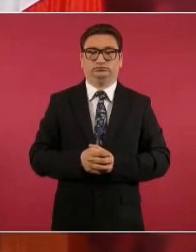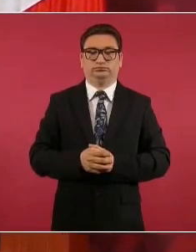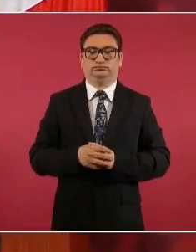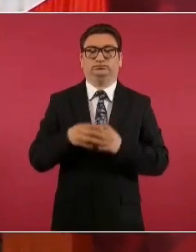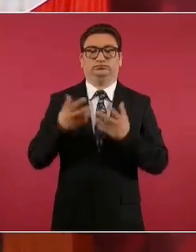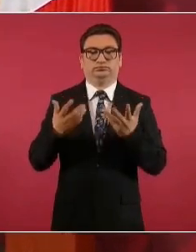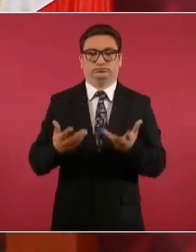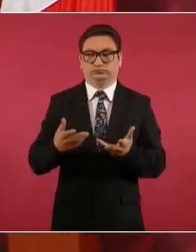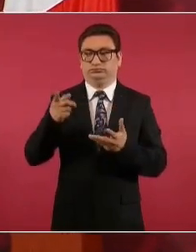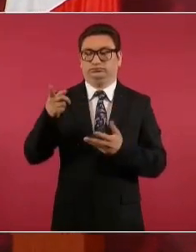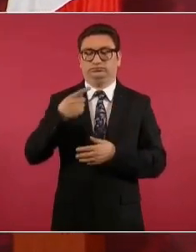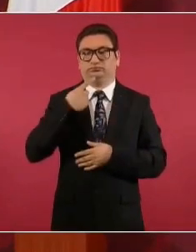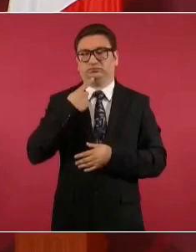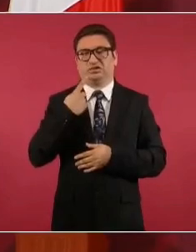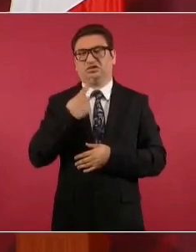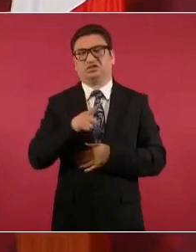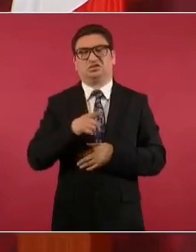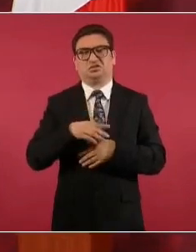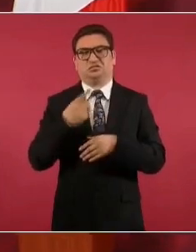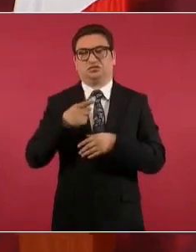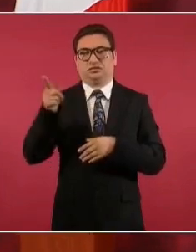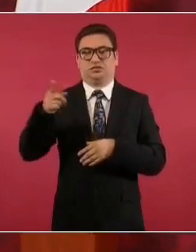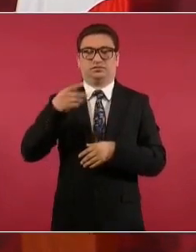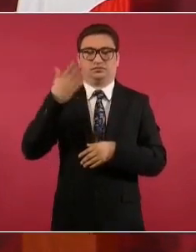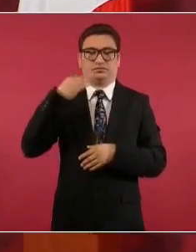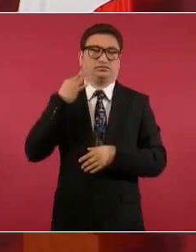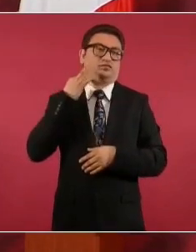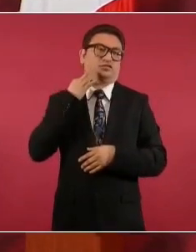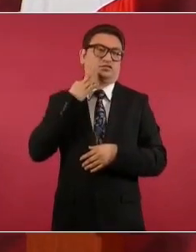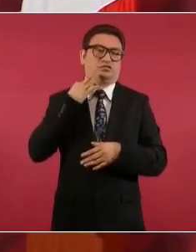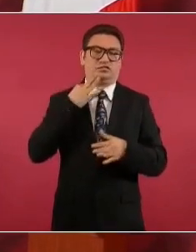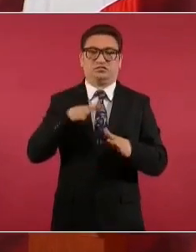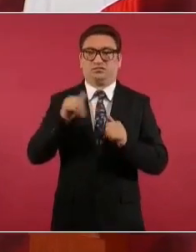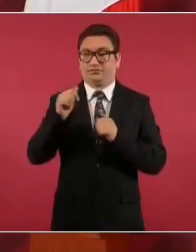el reclamo del fiscal que sale